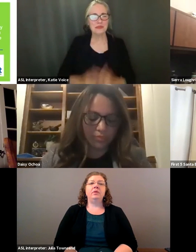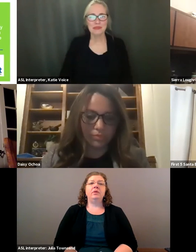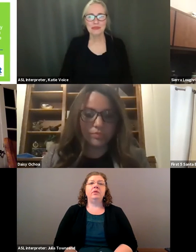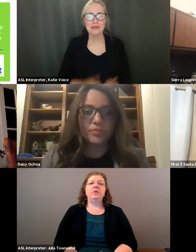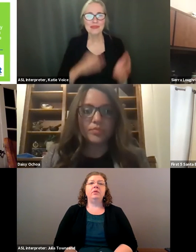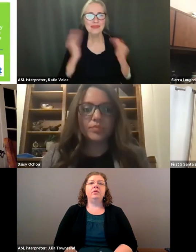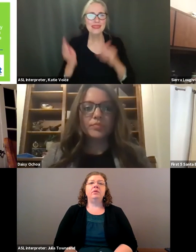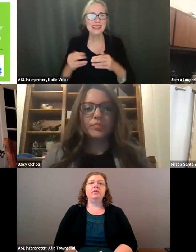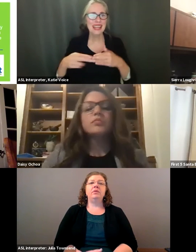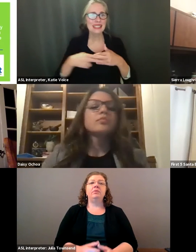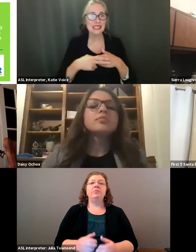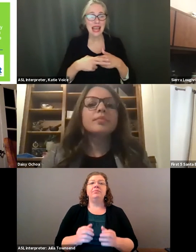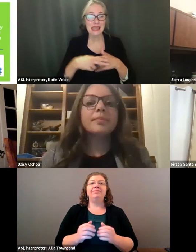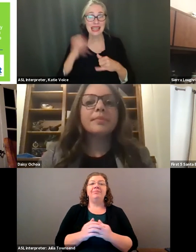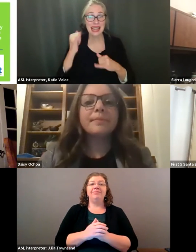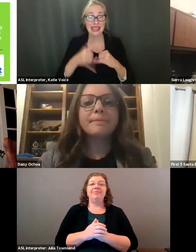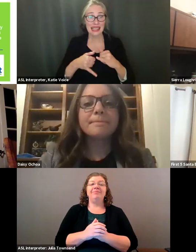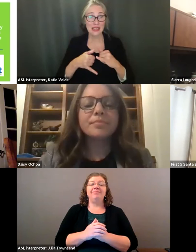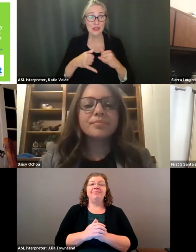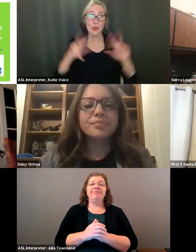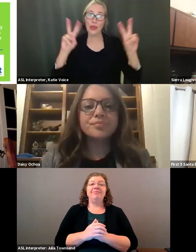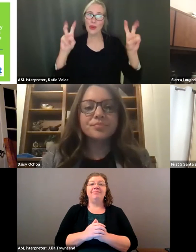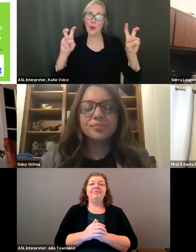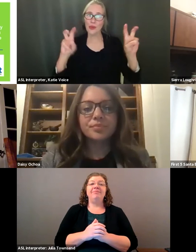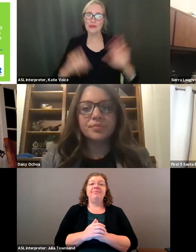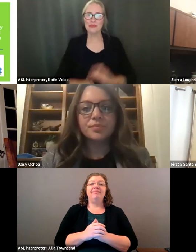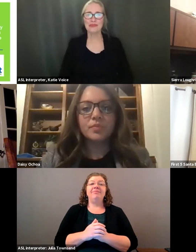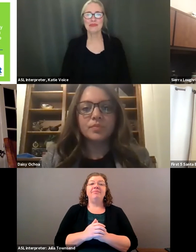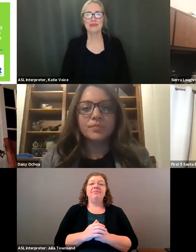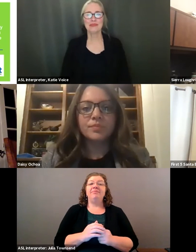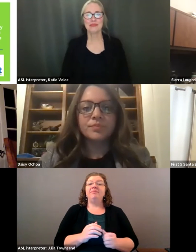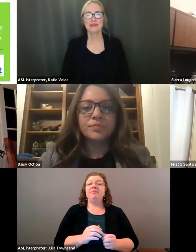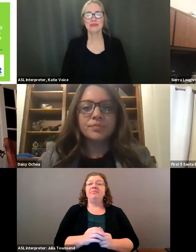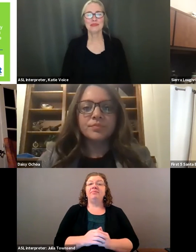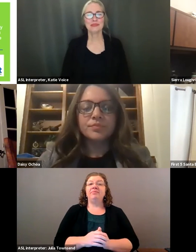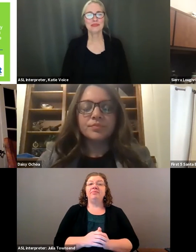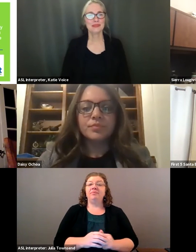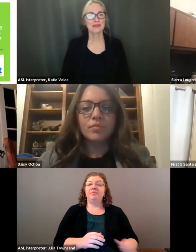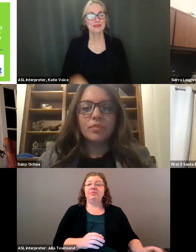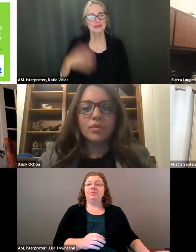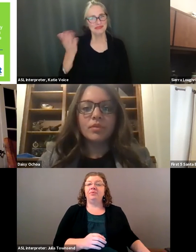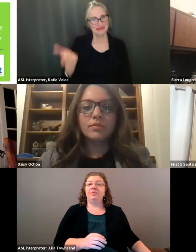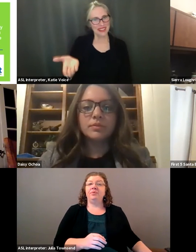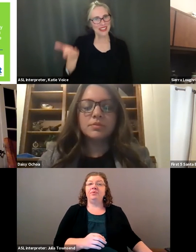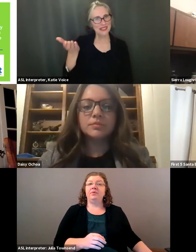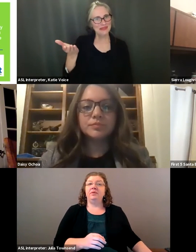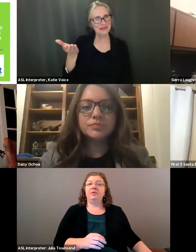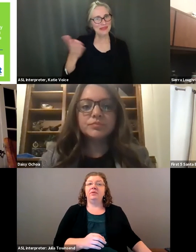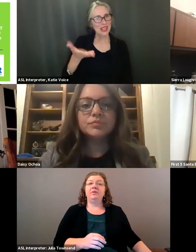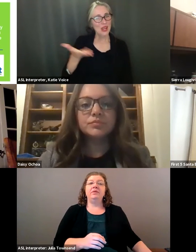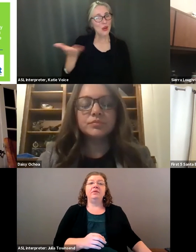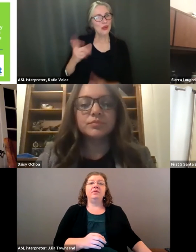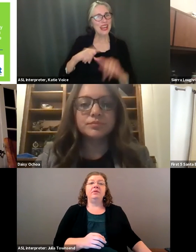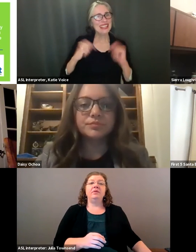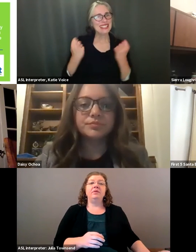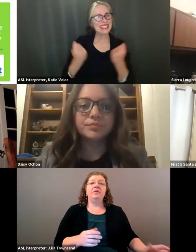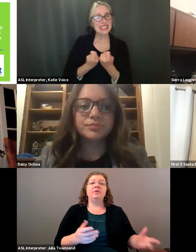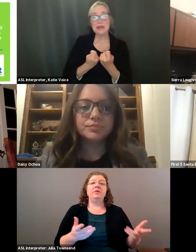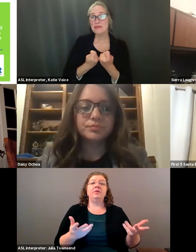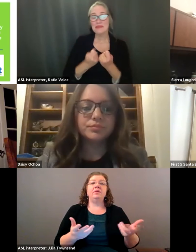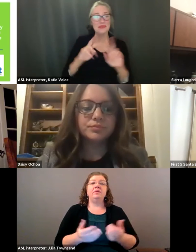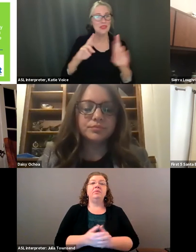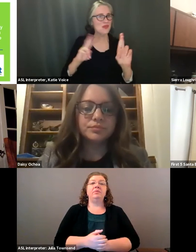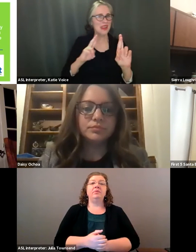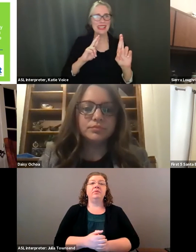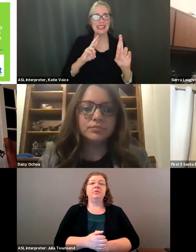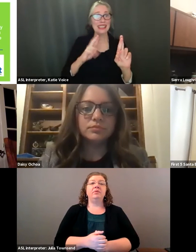Entonces, les dejamos con esta cita y estamos aquí como equipo para contestar cualquier pregunta que tengan.